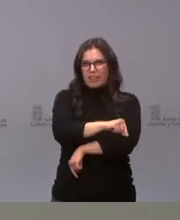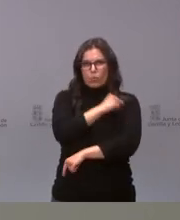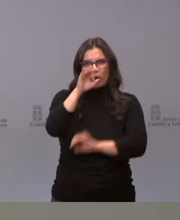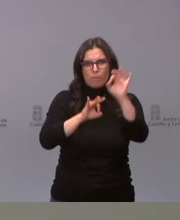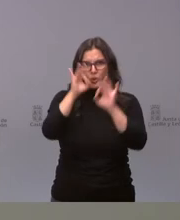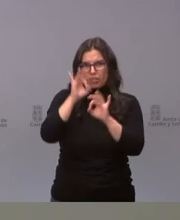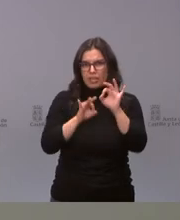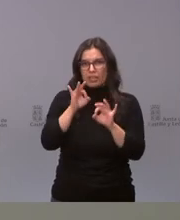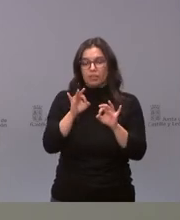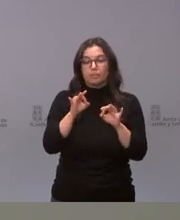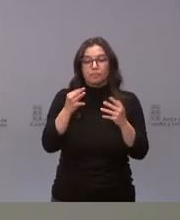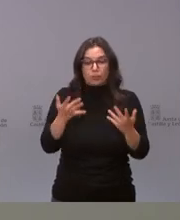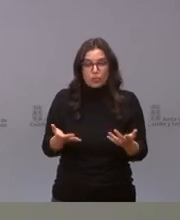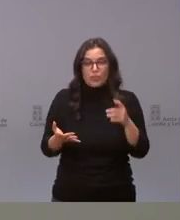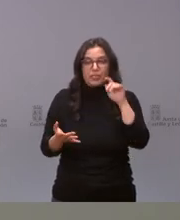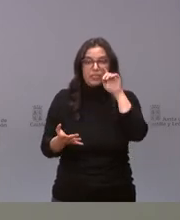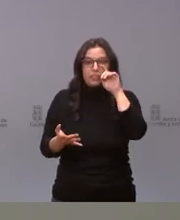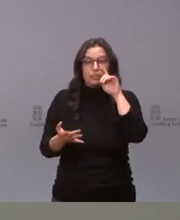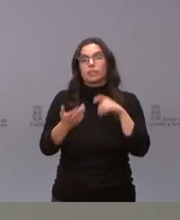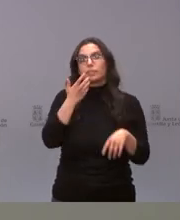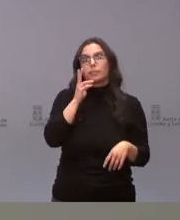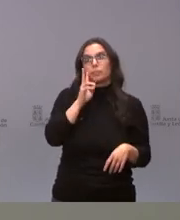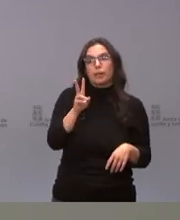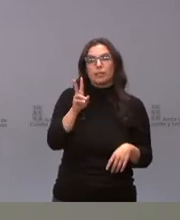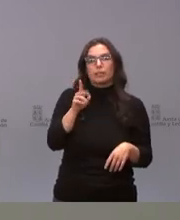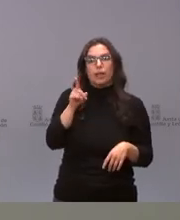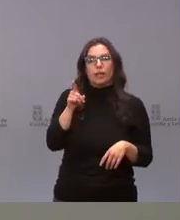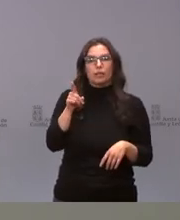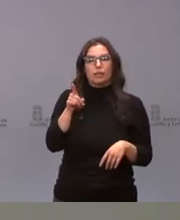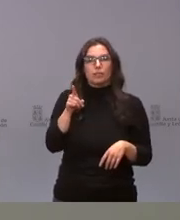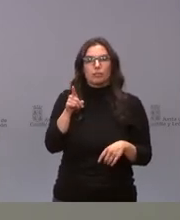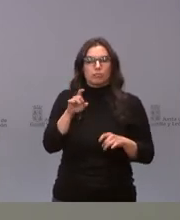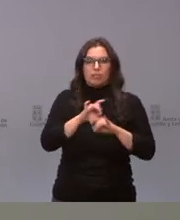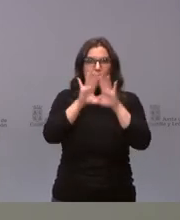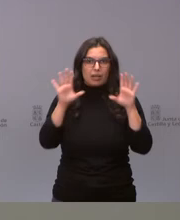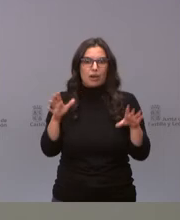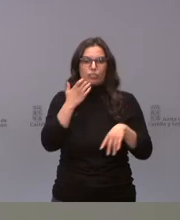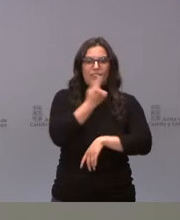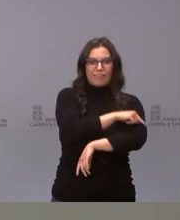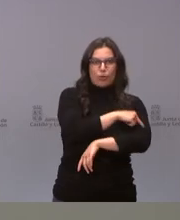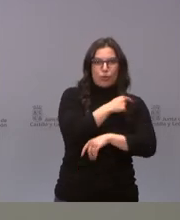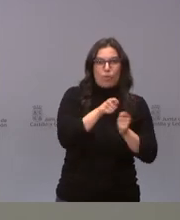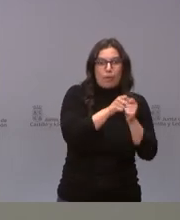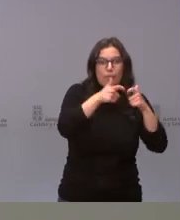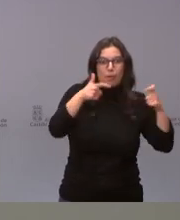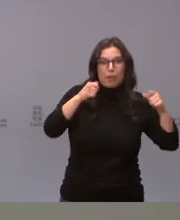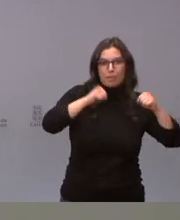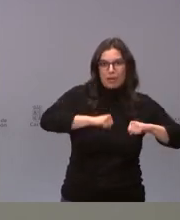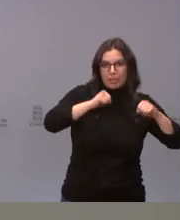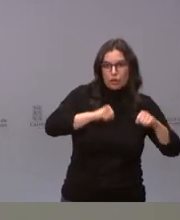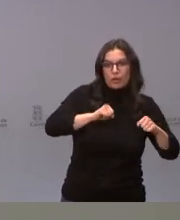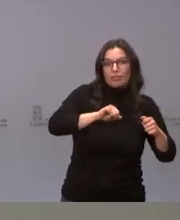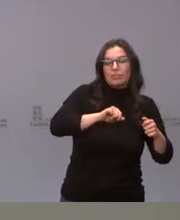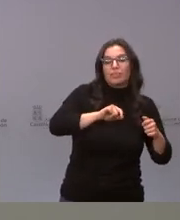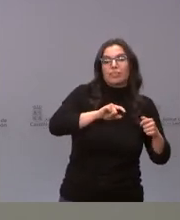100 habitantes. Por lo tanto, teniendo en cuenta que está claramente establecida la relación entre la vacunación de nuestras personas mayores, el porcentaje